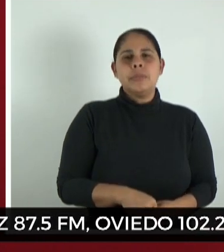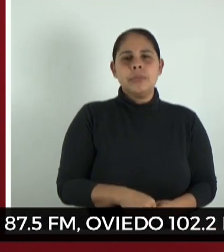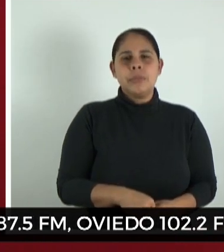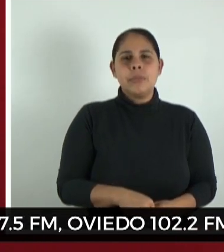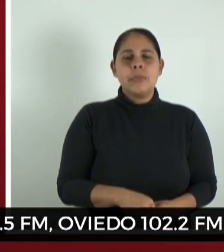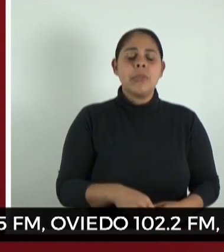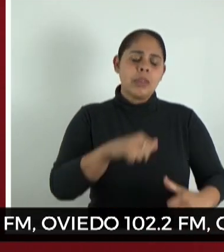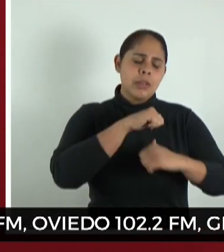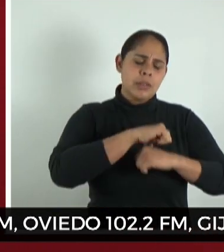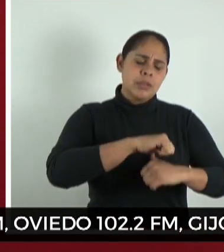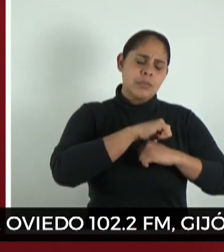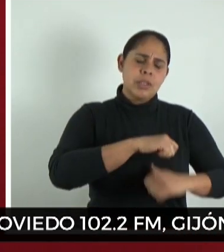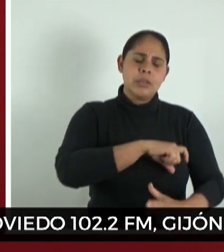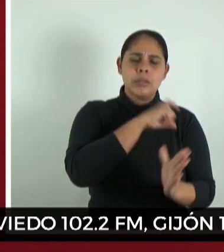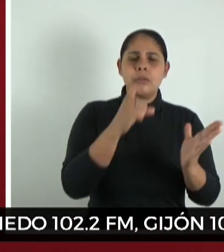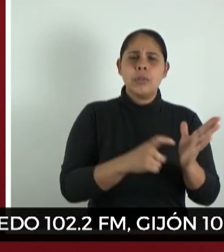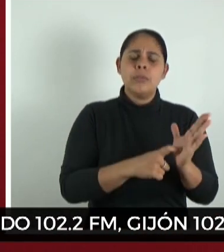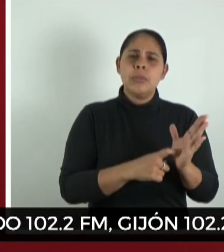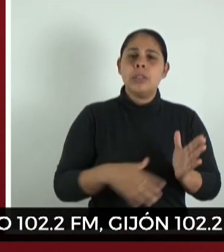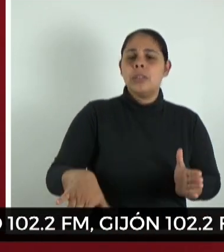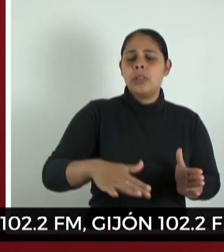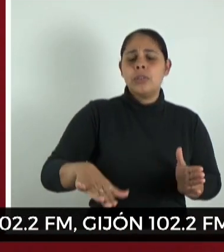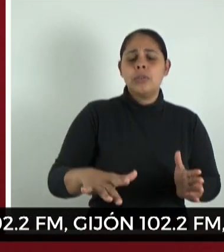su esperanza,